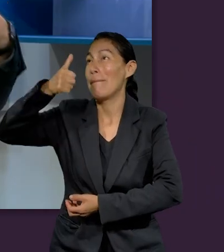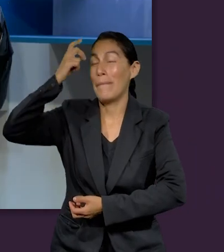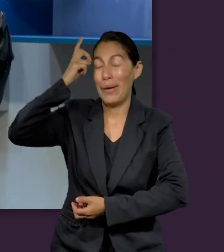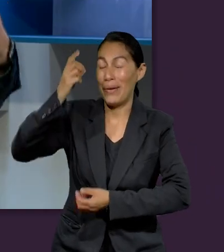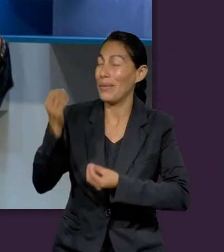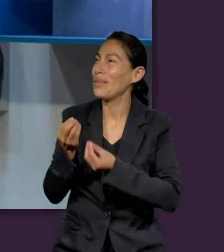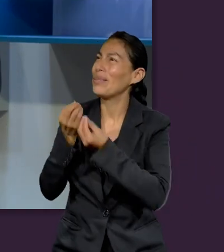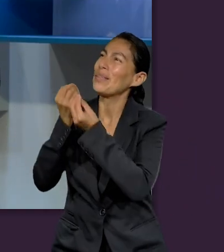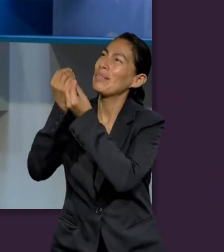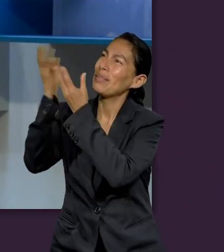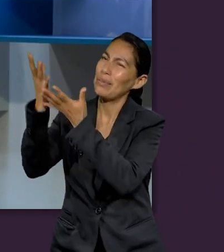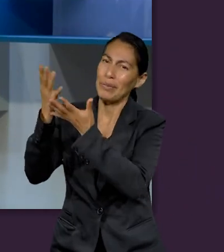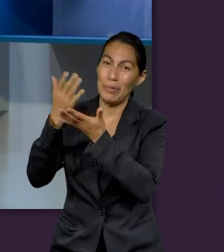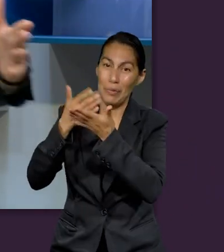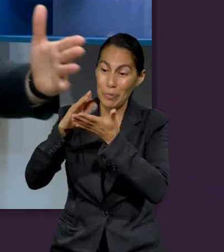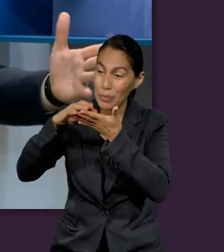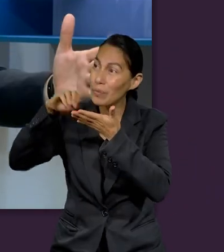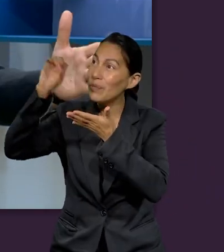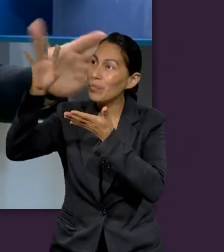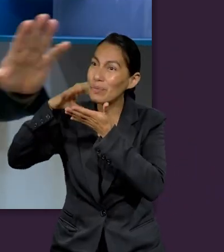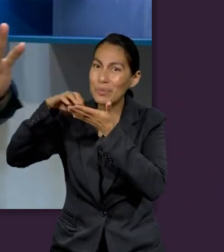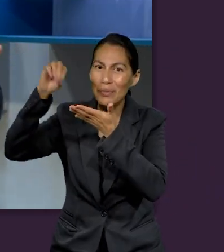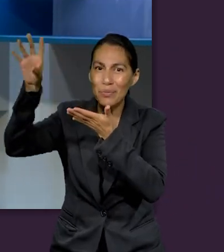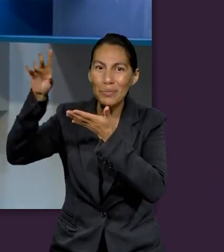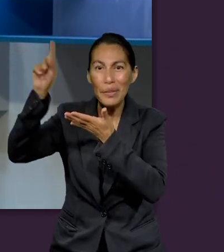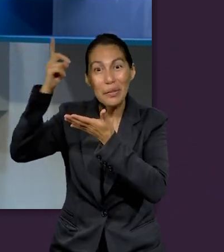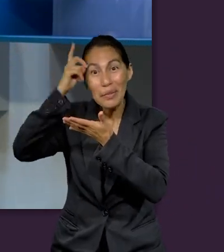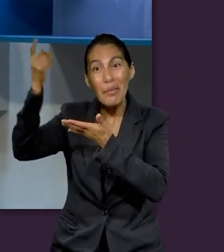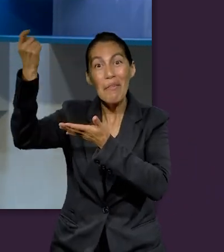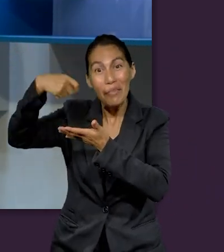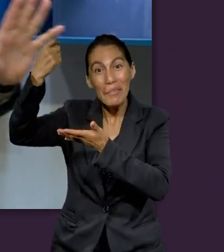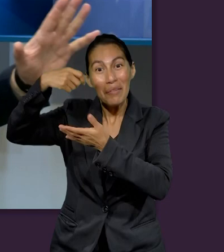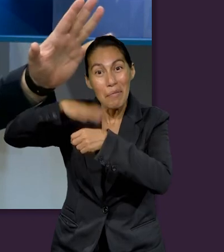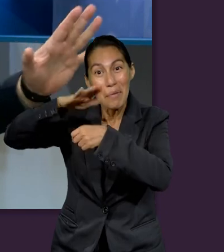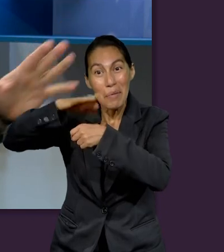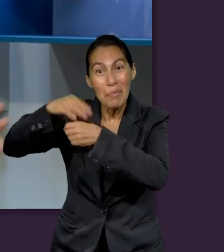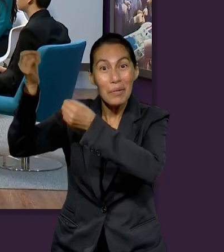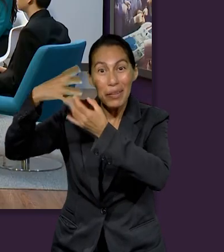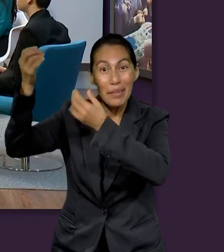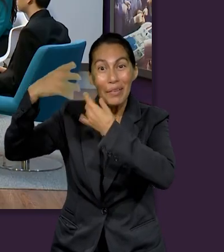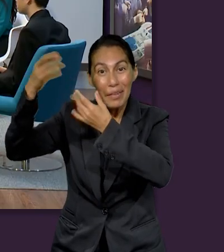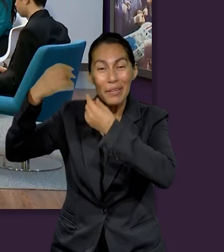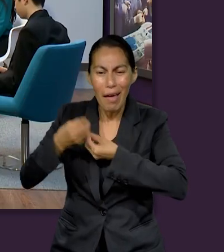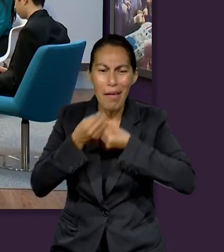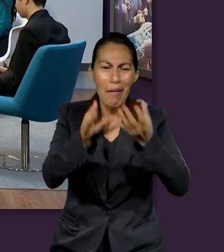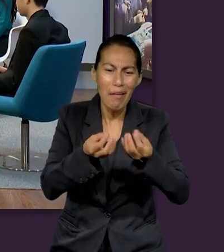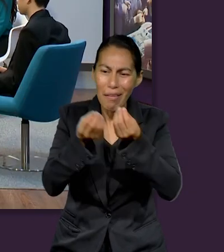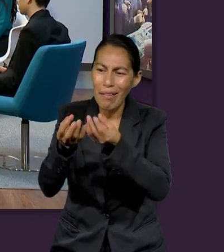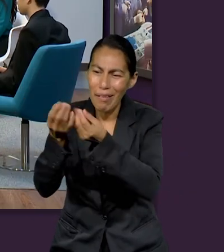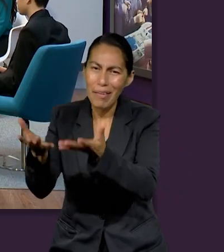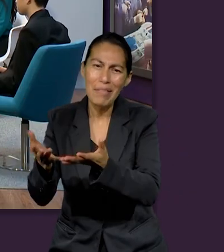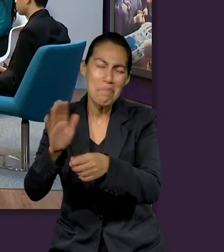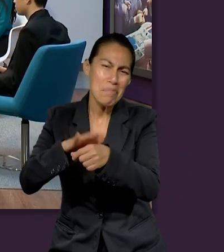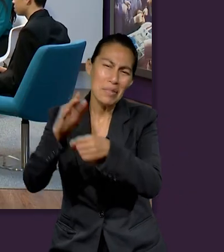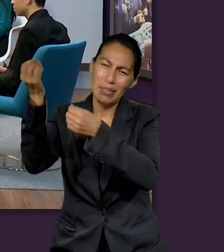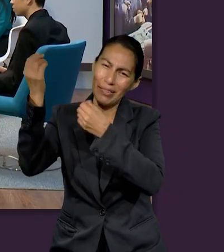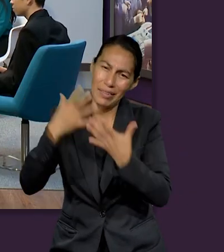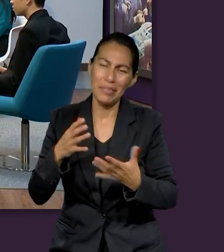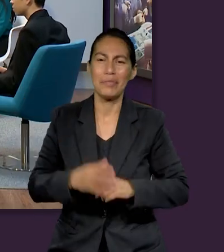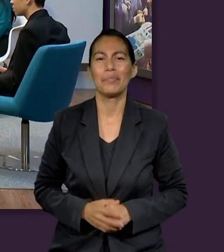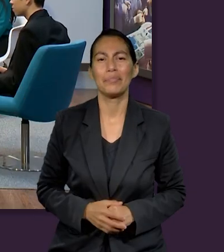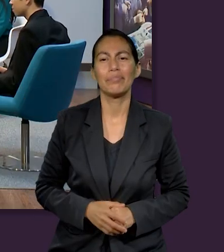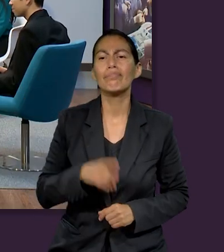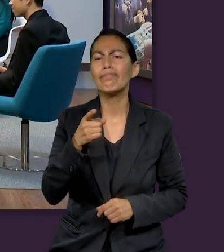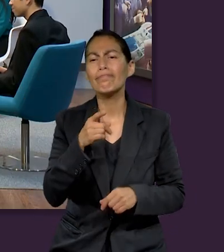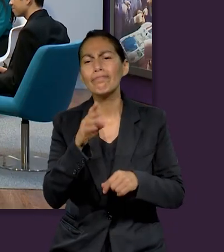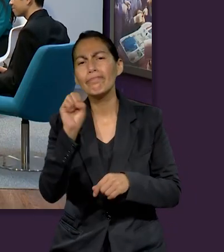jubilación en vida y es apartar para Dios porque eso da garantía de todos los recursos a todo nivel Qué